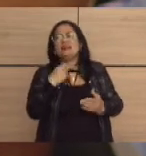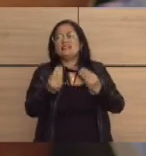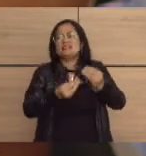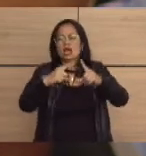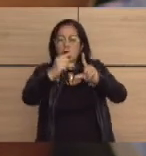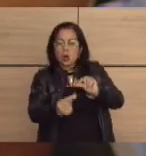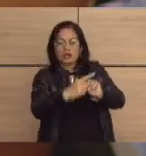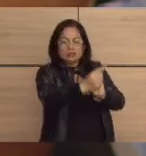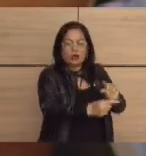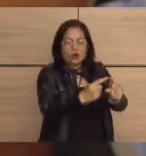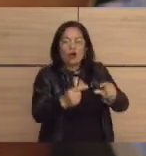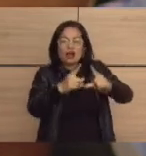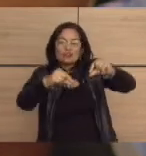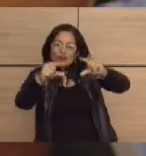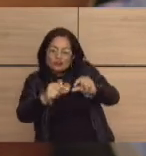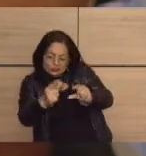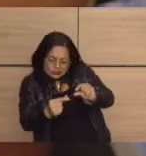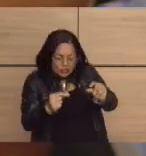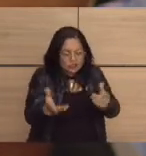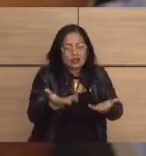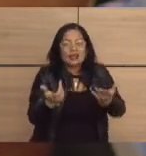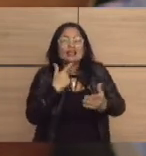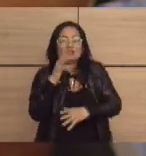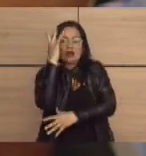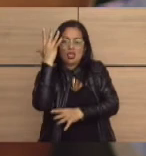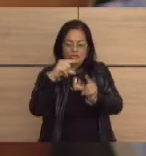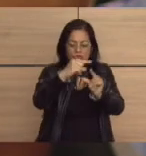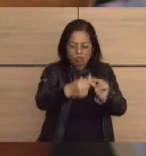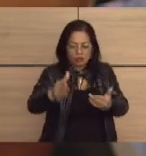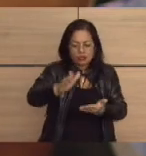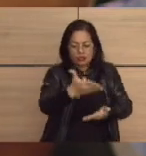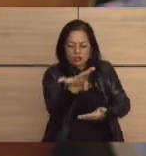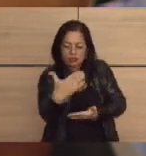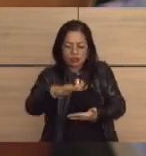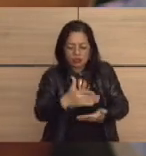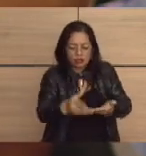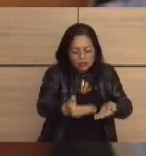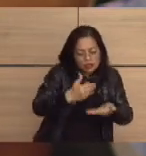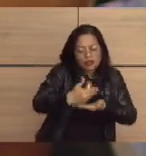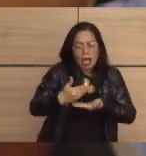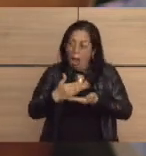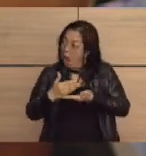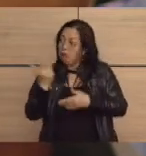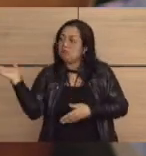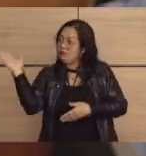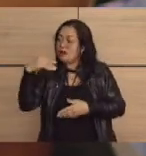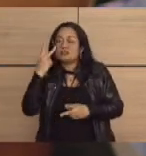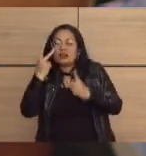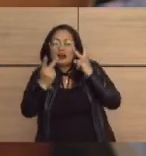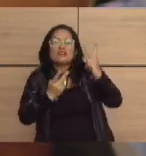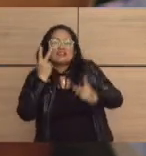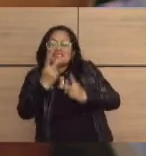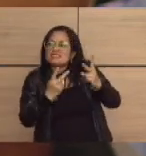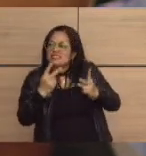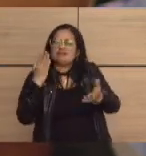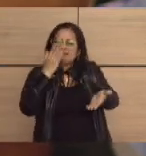hojas y que tenía herbarios y que le gustaban las plantas. Y dijo, bueno, vamos a visitar al señor que tiene herbarios